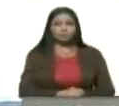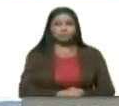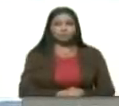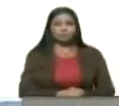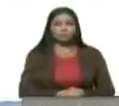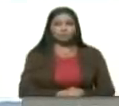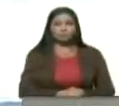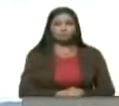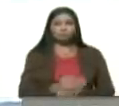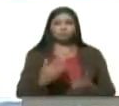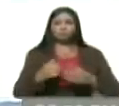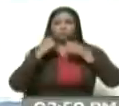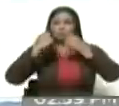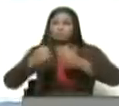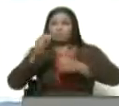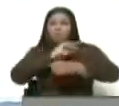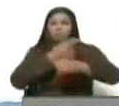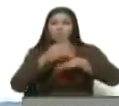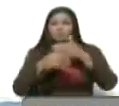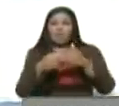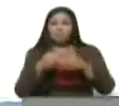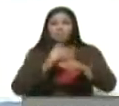se alzó, bueno, contra el poder de la época.